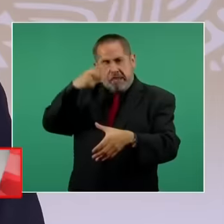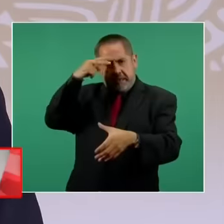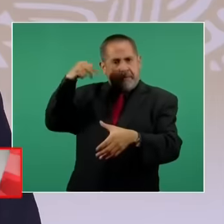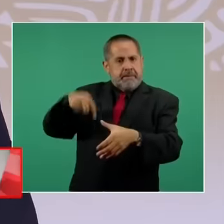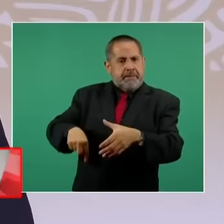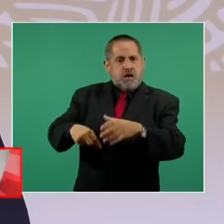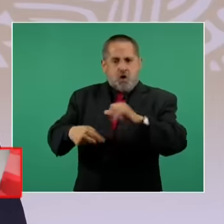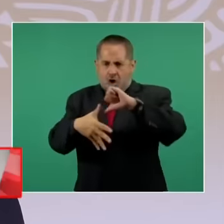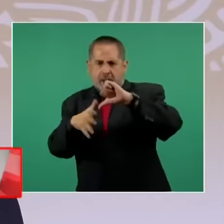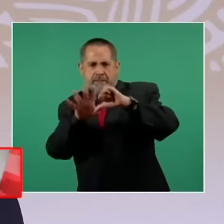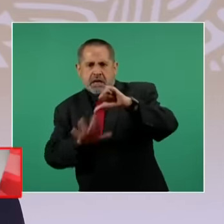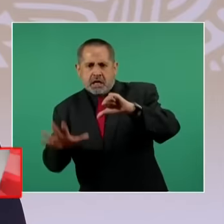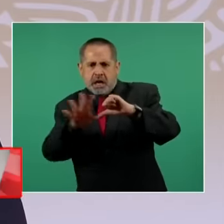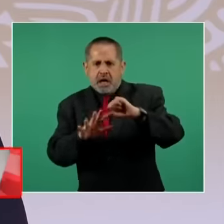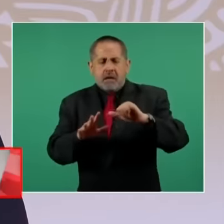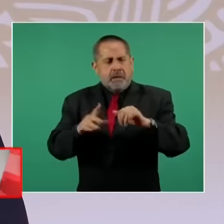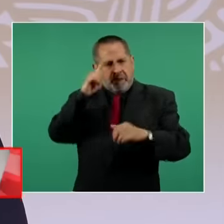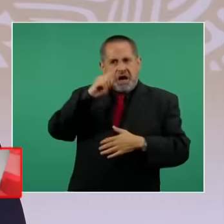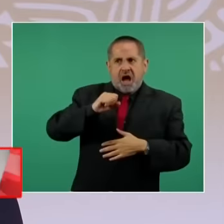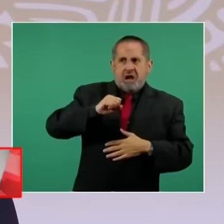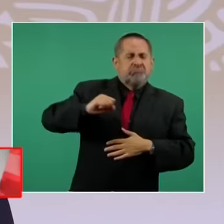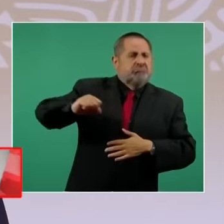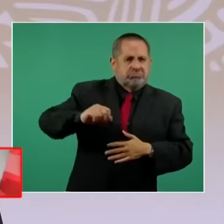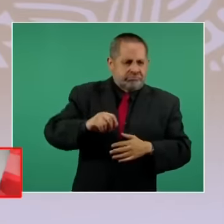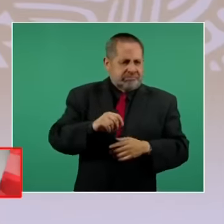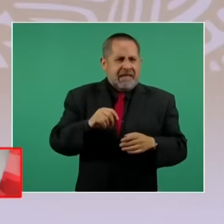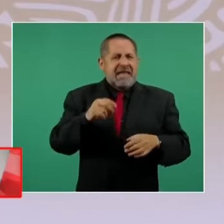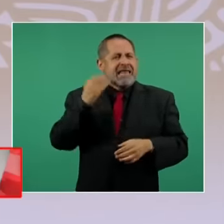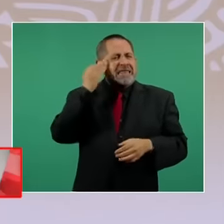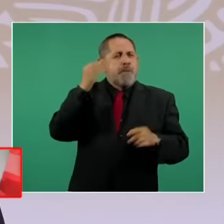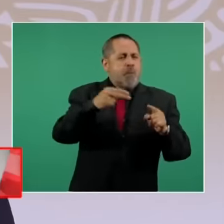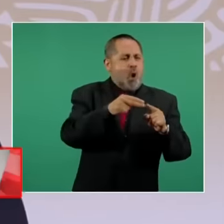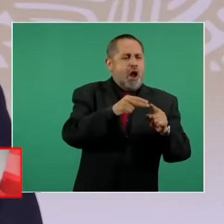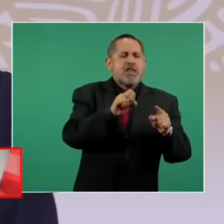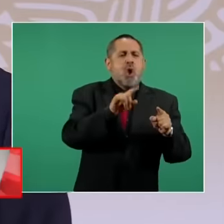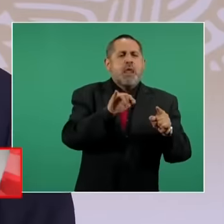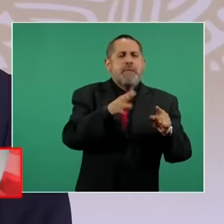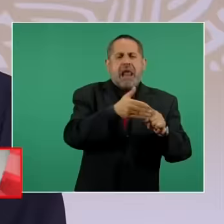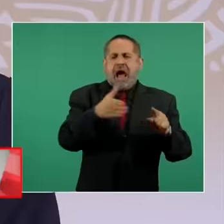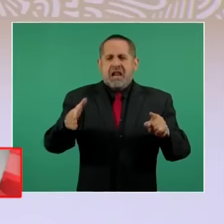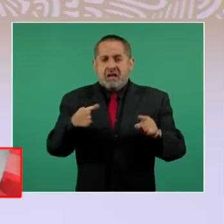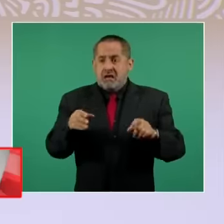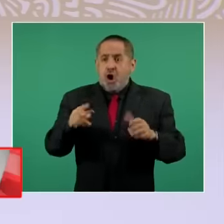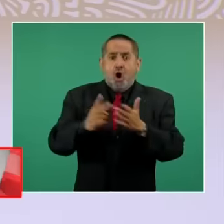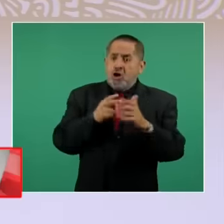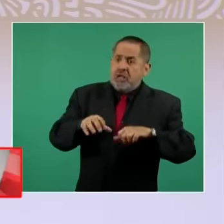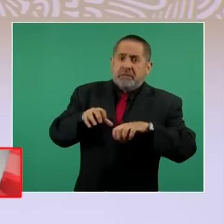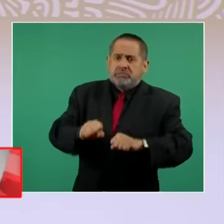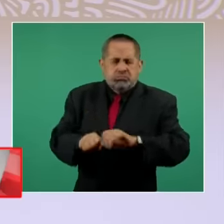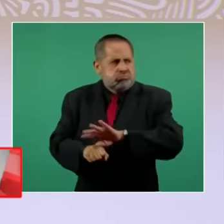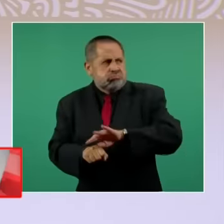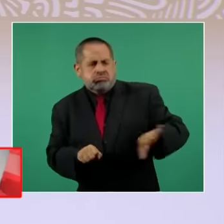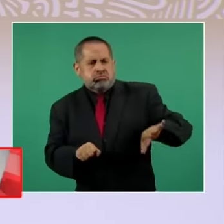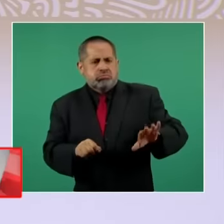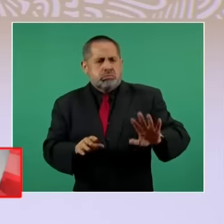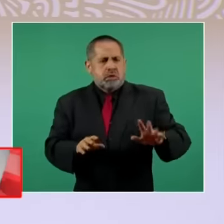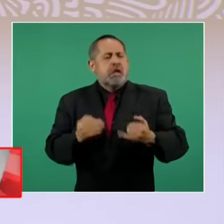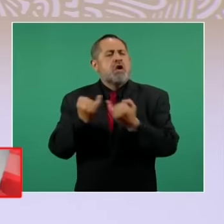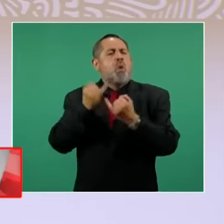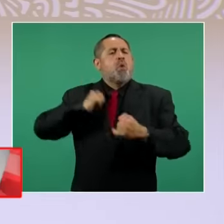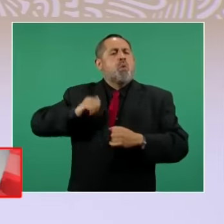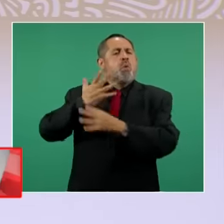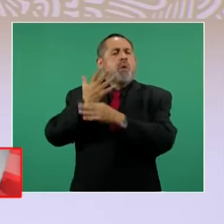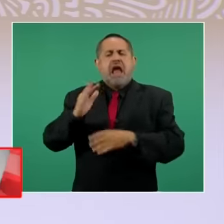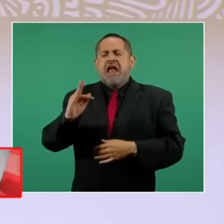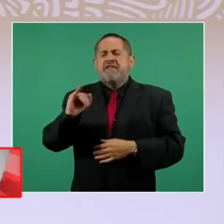frente al proyecto de recolonización neoliberal que nos intentan imponer. Como expresara Fidel en un acto